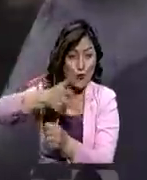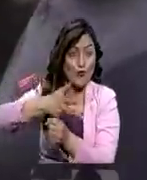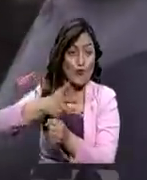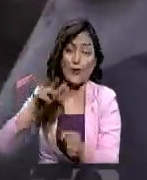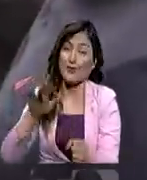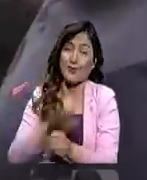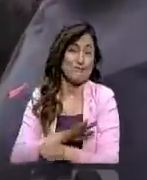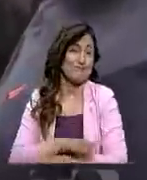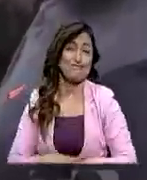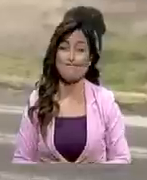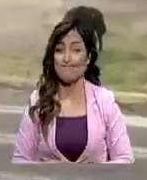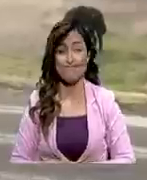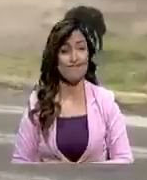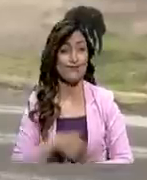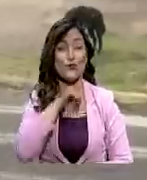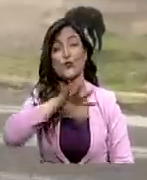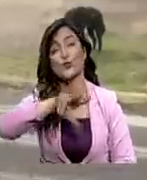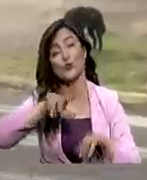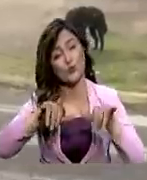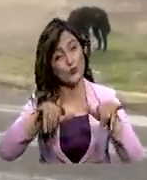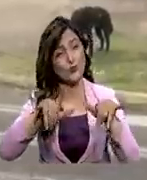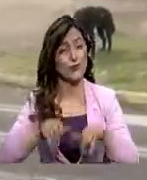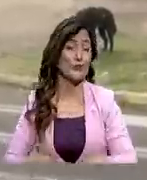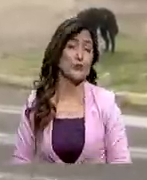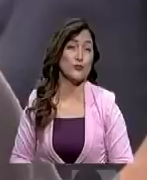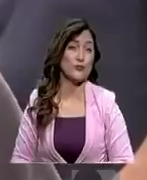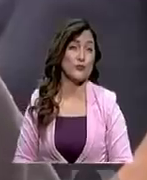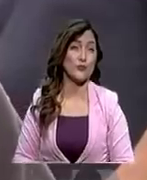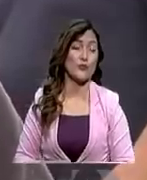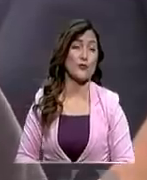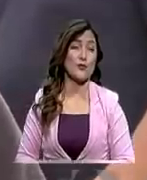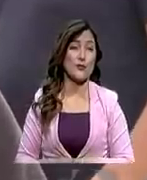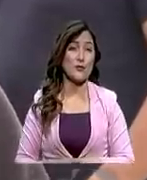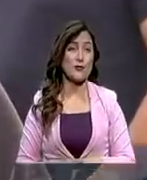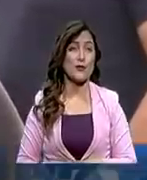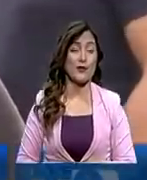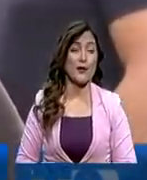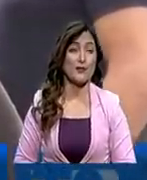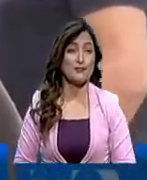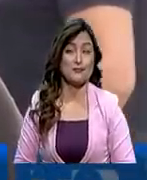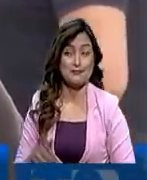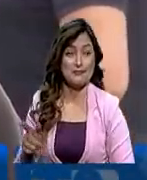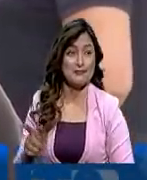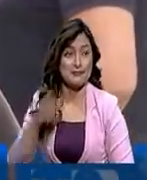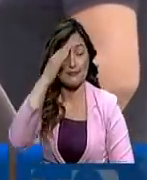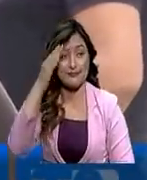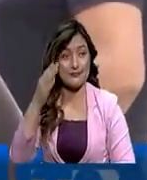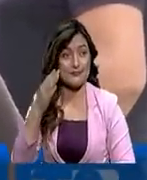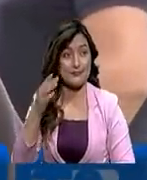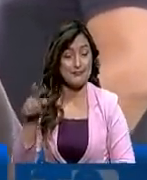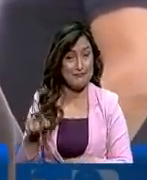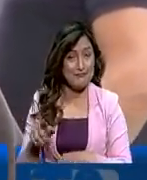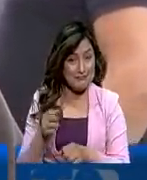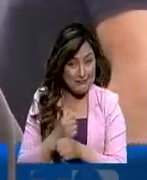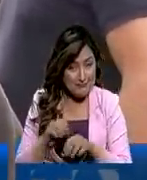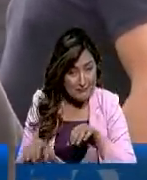ser suficiente para evitar que la delincuencia merodee en el sector. Como siempre, disculpen, no han hecho nada, porque se ha denunciado,